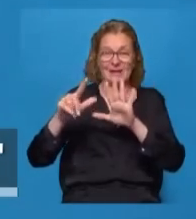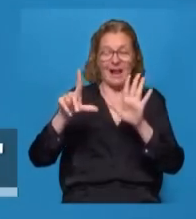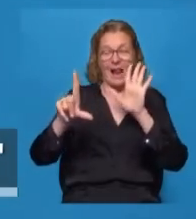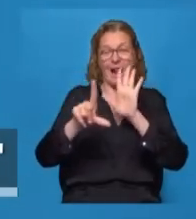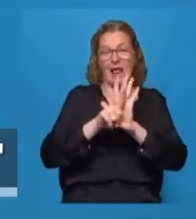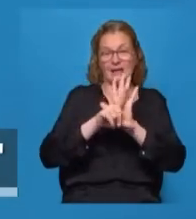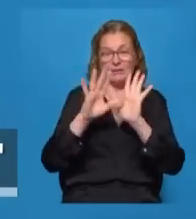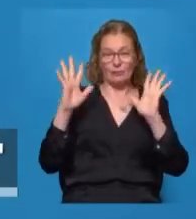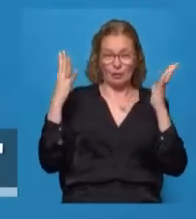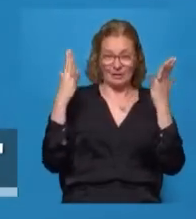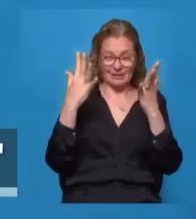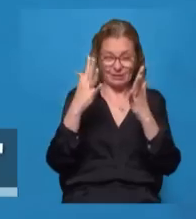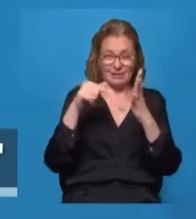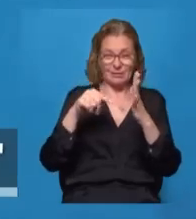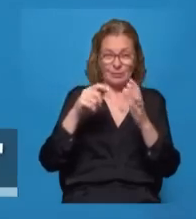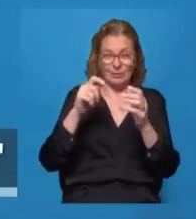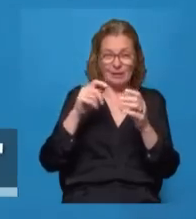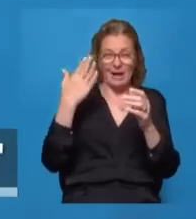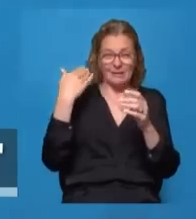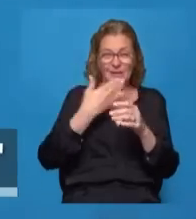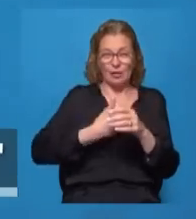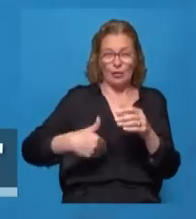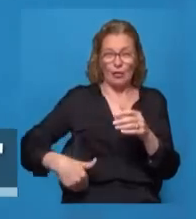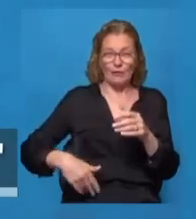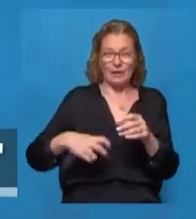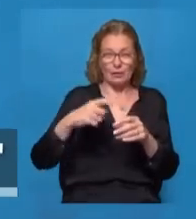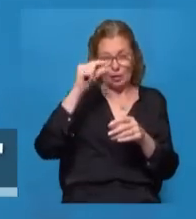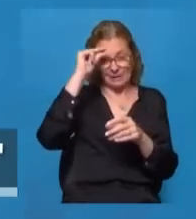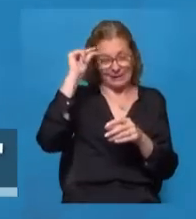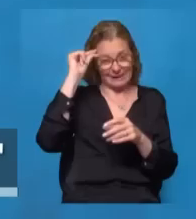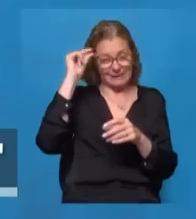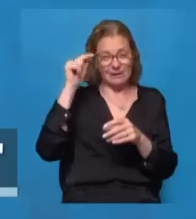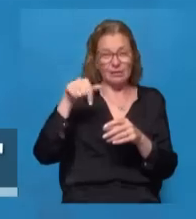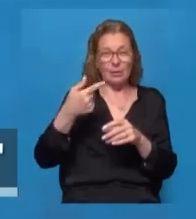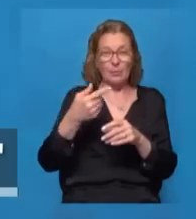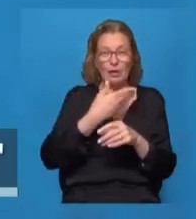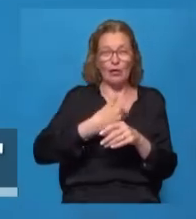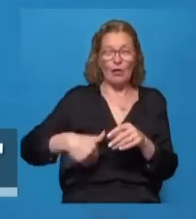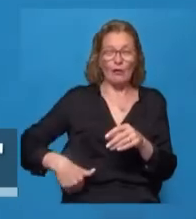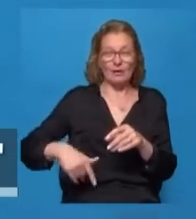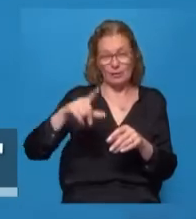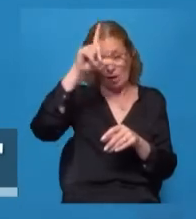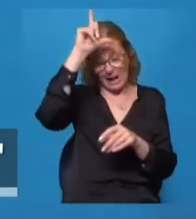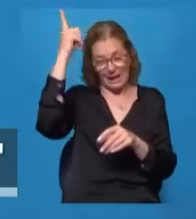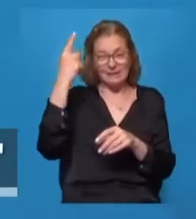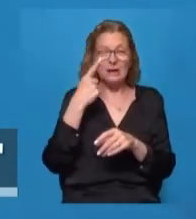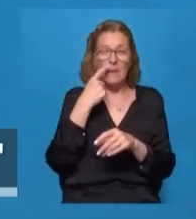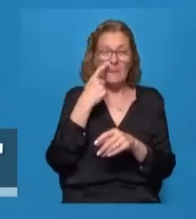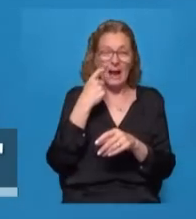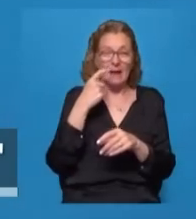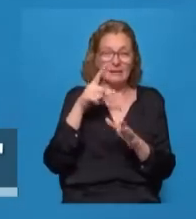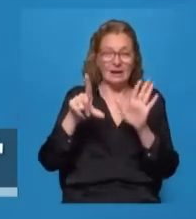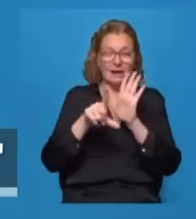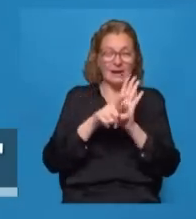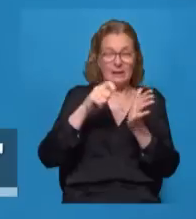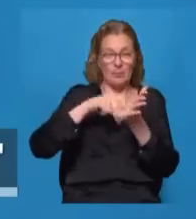cuando se trabó esto En aquel momento era el gobierno de Julio María sanguinetti después en el gobierno de la calle padre se firmó la ley de puertos